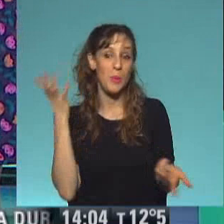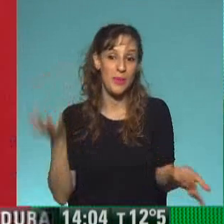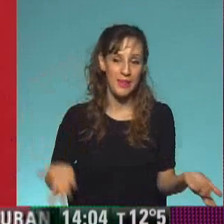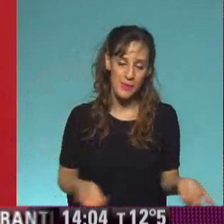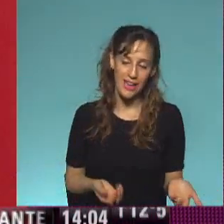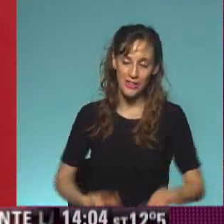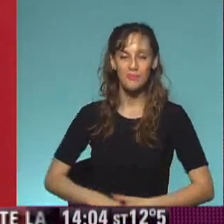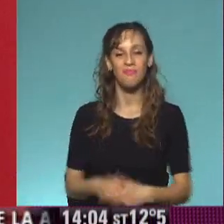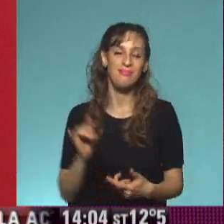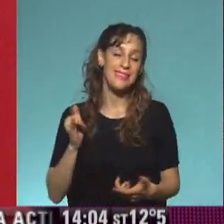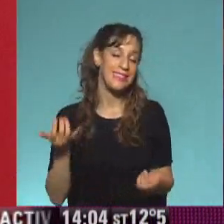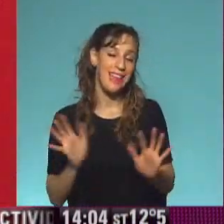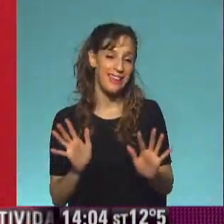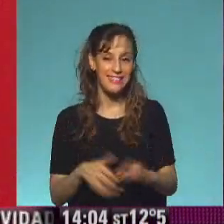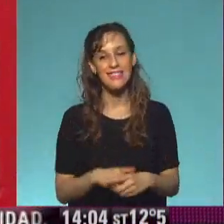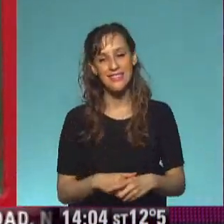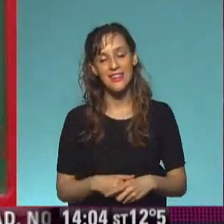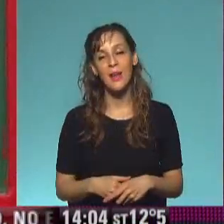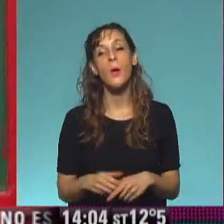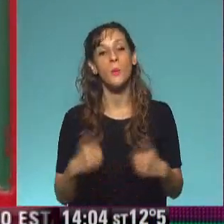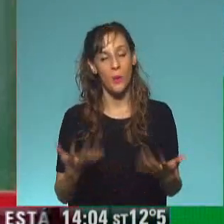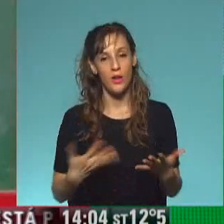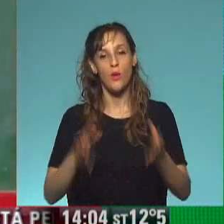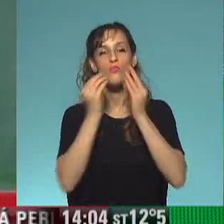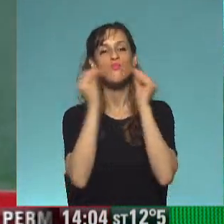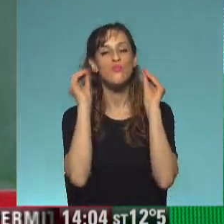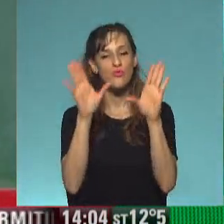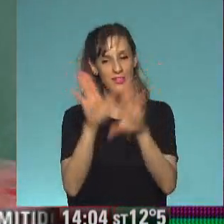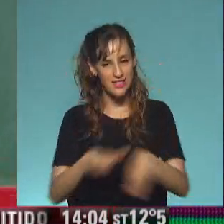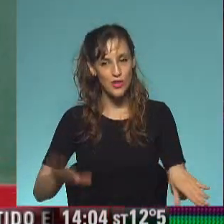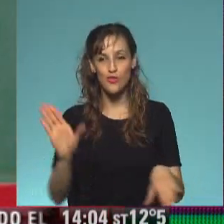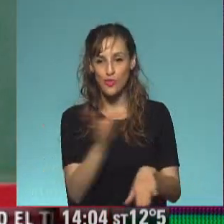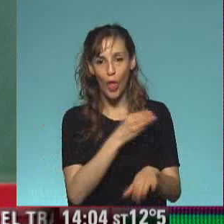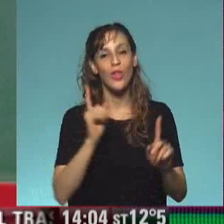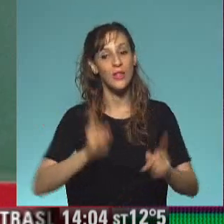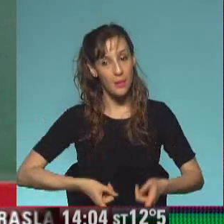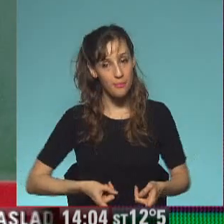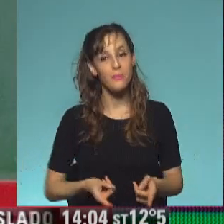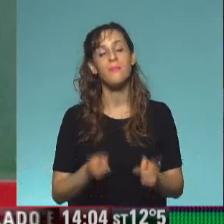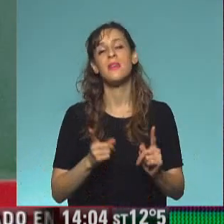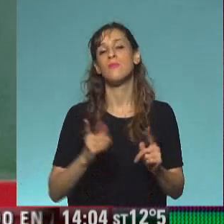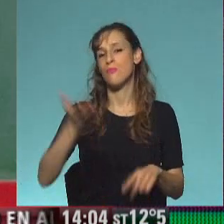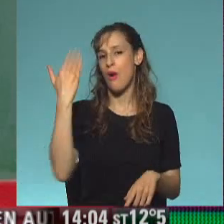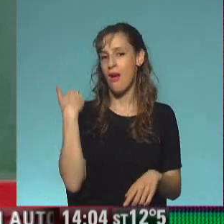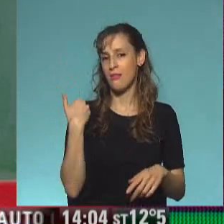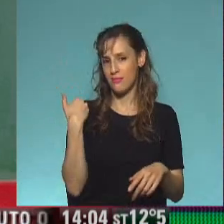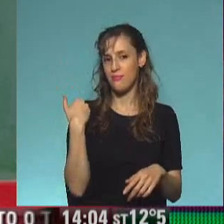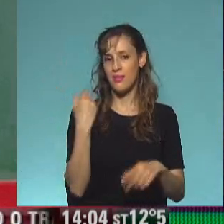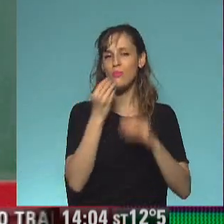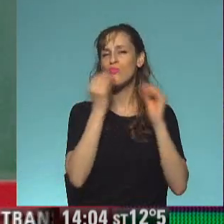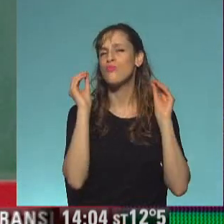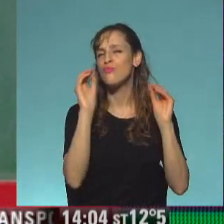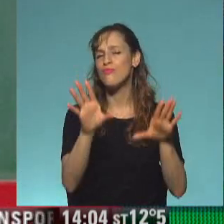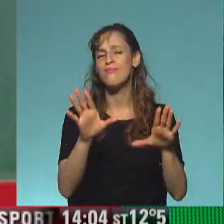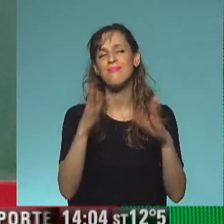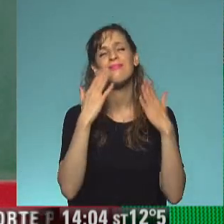No pasa bueno, nada. Si pasan estas cosas. Bien, saludar a los chicos y a las chicas. Primero, sumarme a los saludos que estaban mandando de los mensajes hermosos que nos